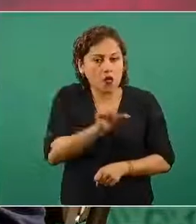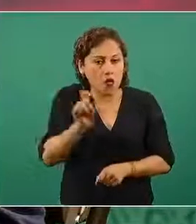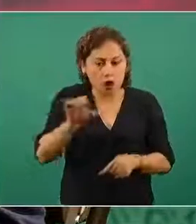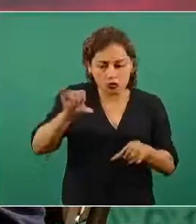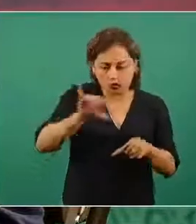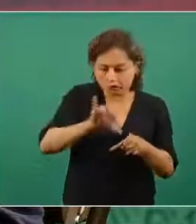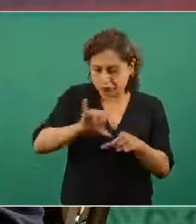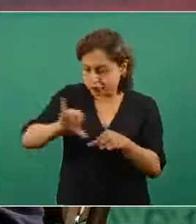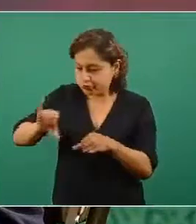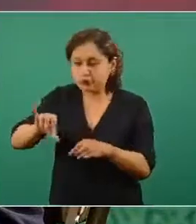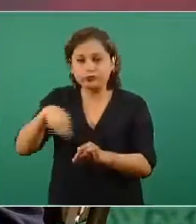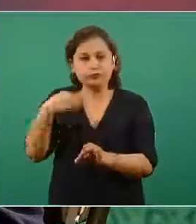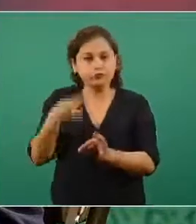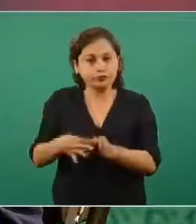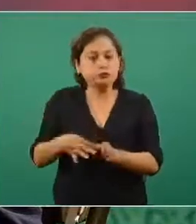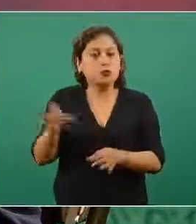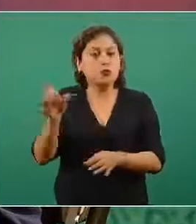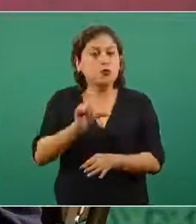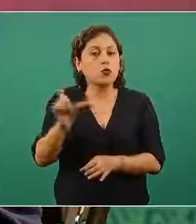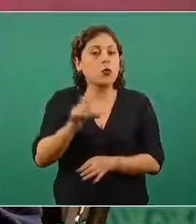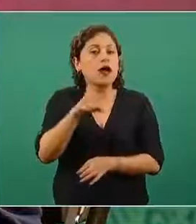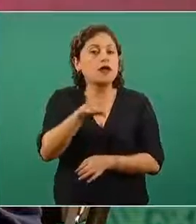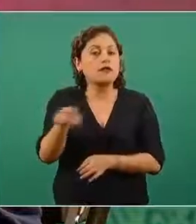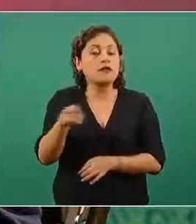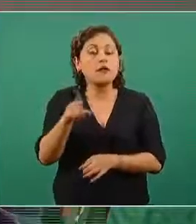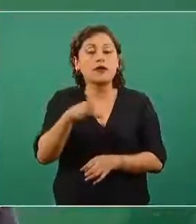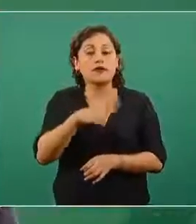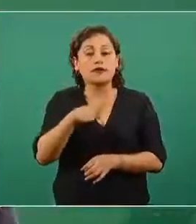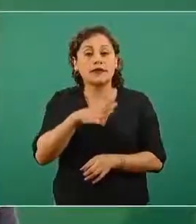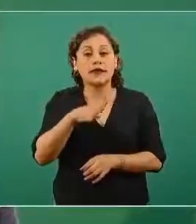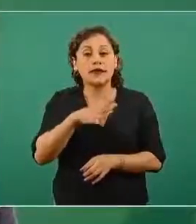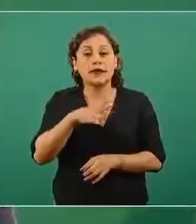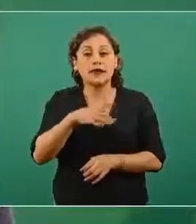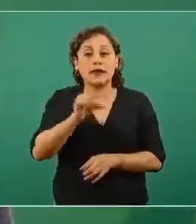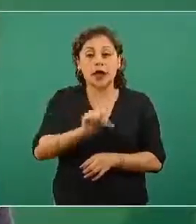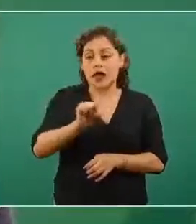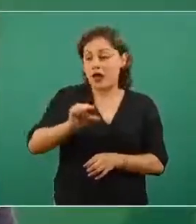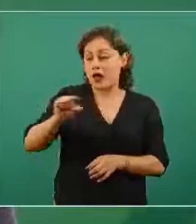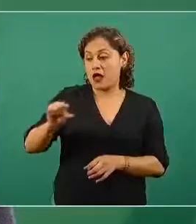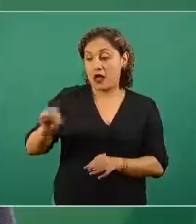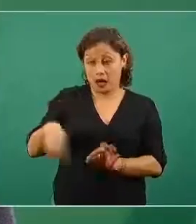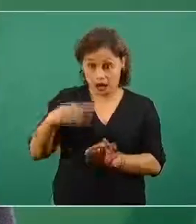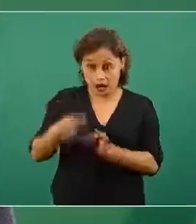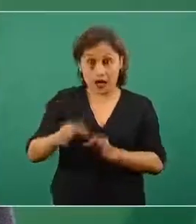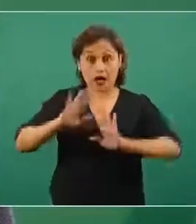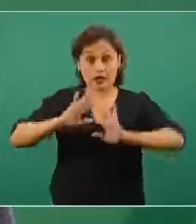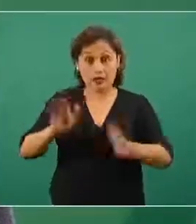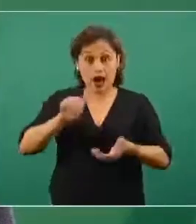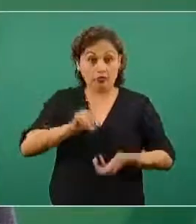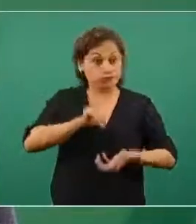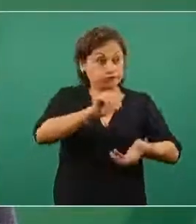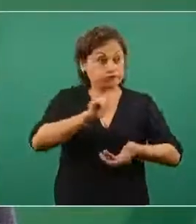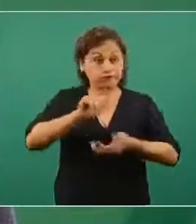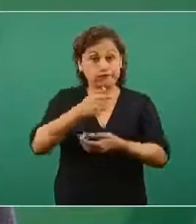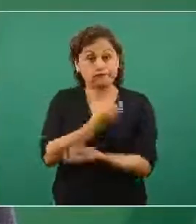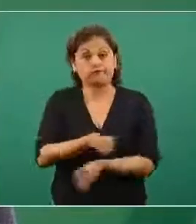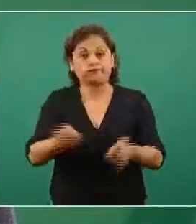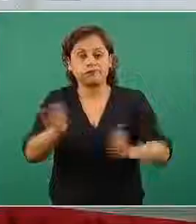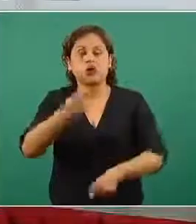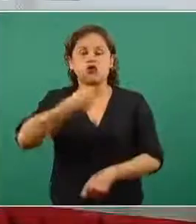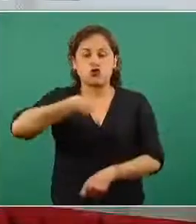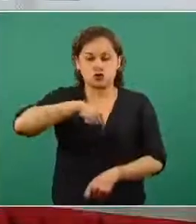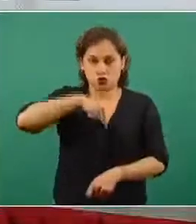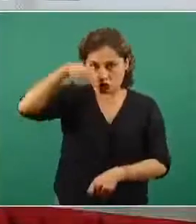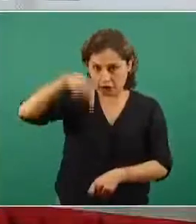una semana en la cual ya puedan tener dosis viables y disponibles para entrega, de seguro se los haremos